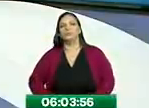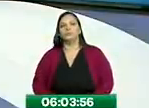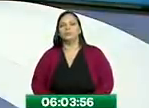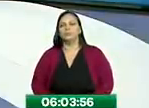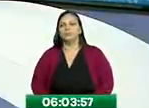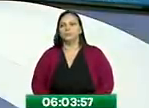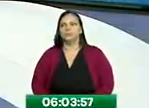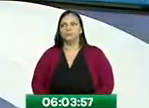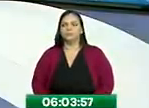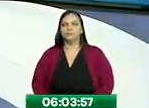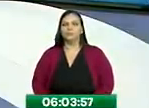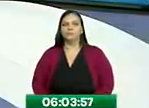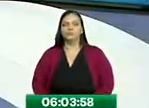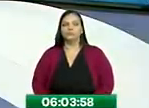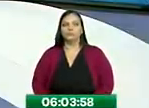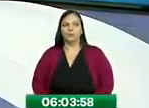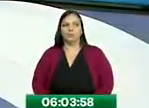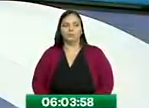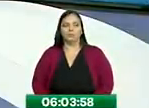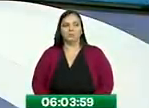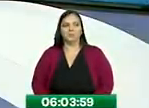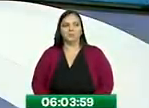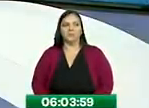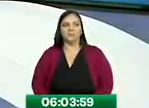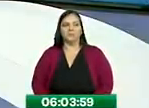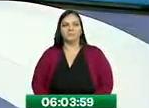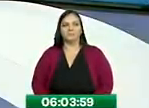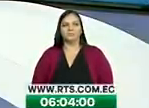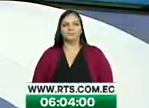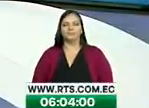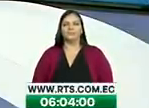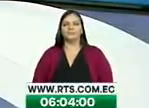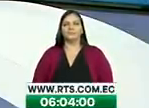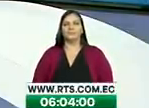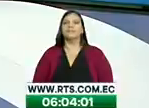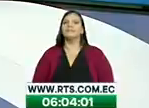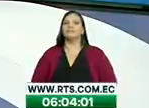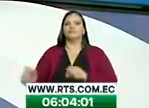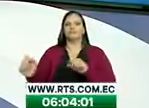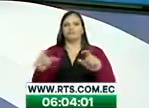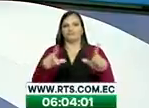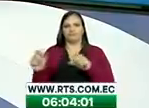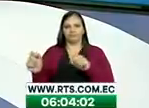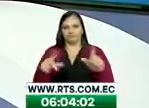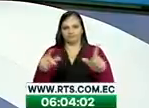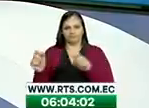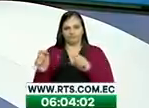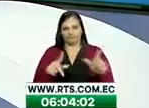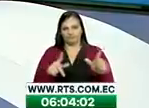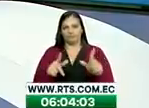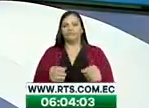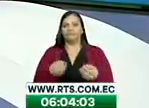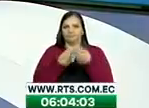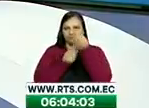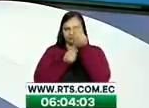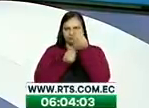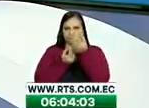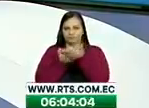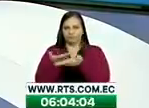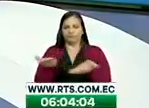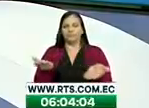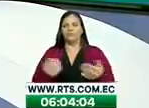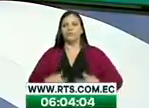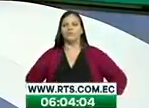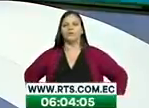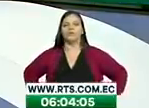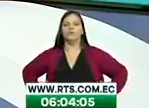Se cierran. Bueno, ahí está entonces alguna de las cápsulas, claquetas que tenemos también para todos ustedes y los tips que tienen que observar,